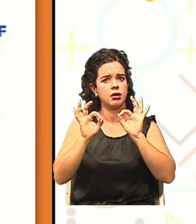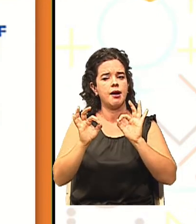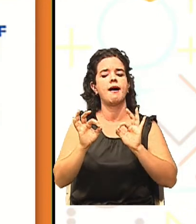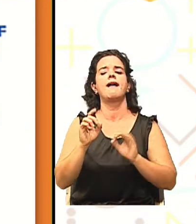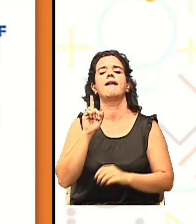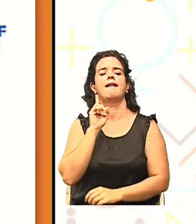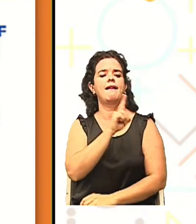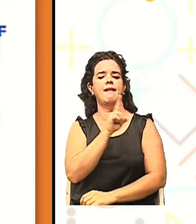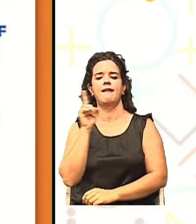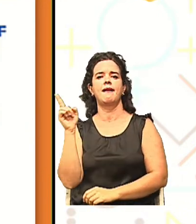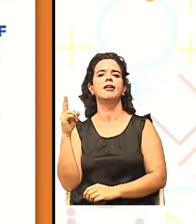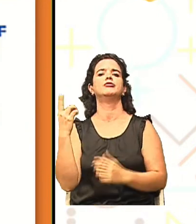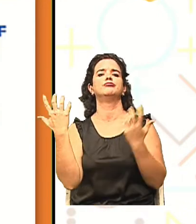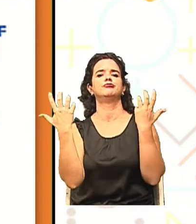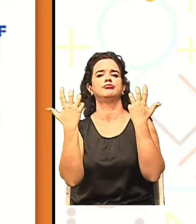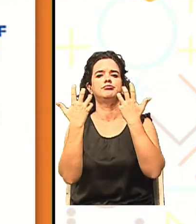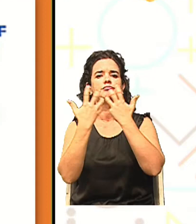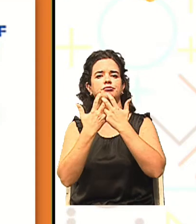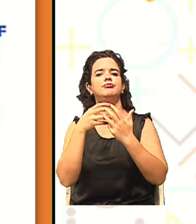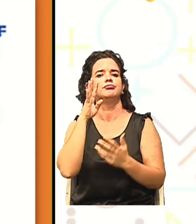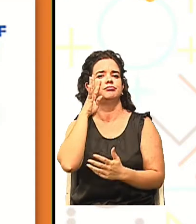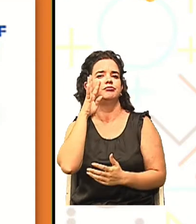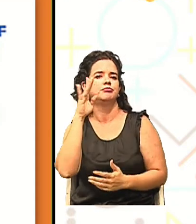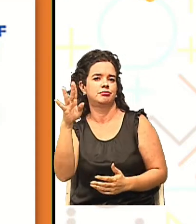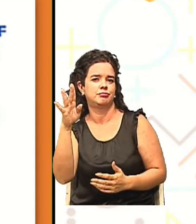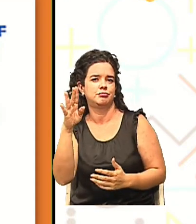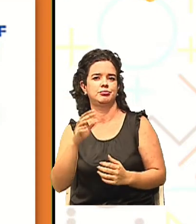ellos van a ser semejantes.